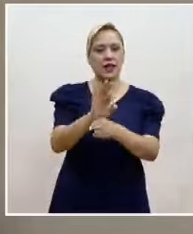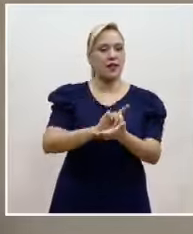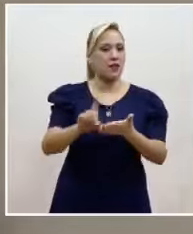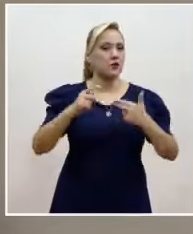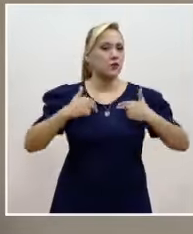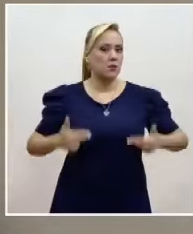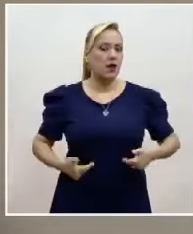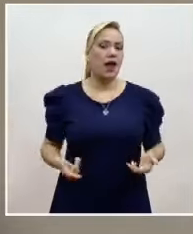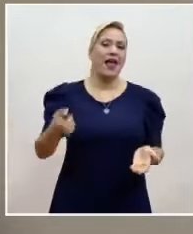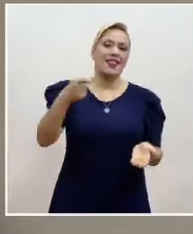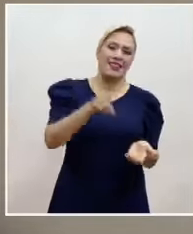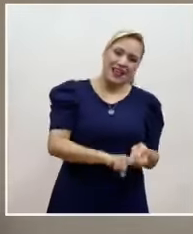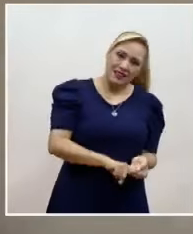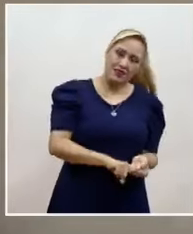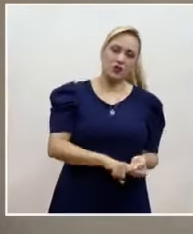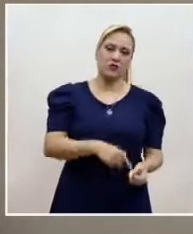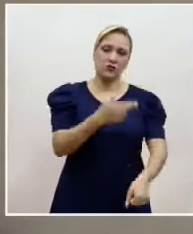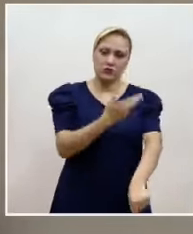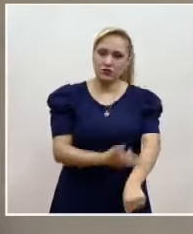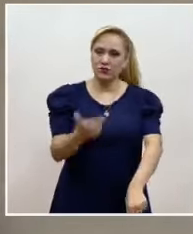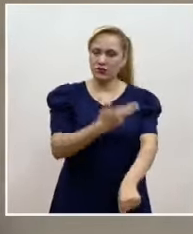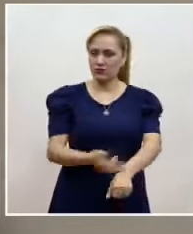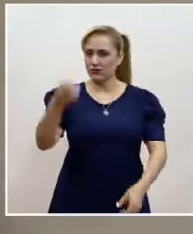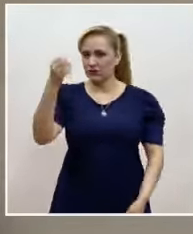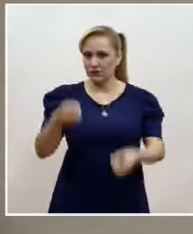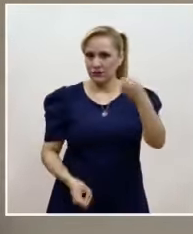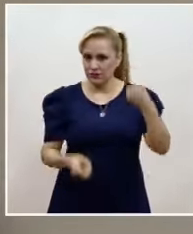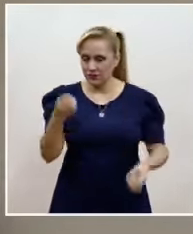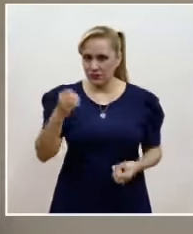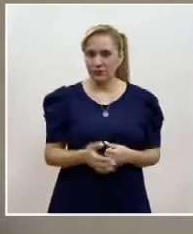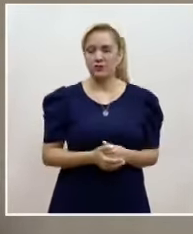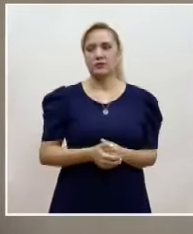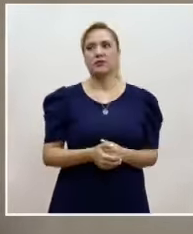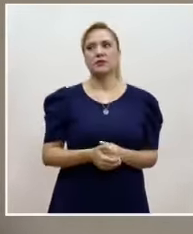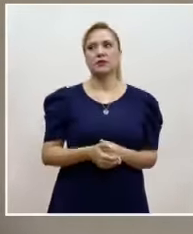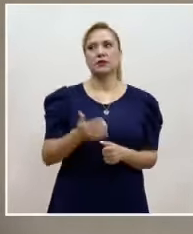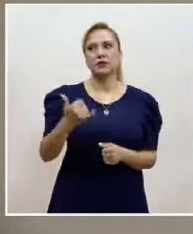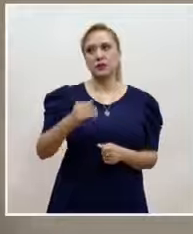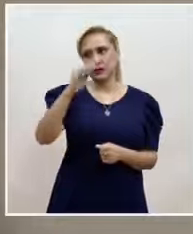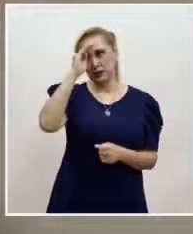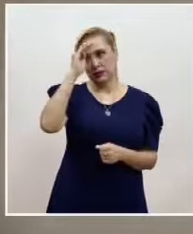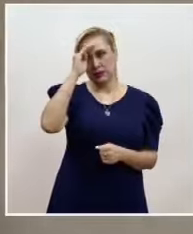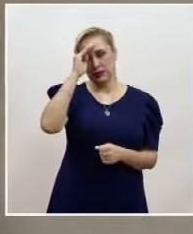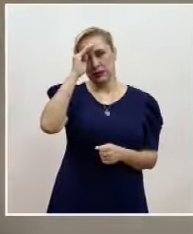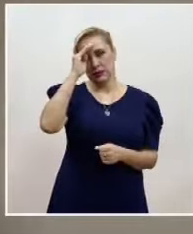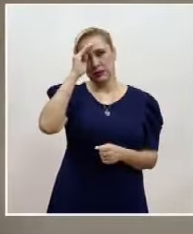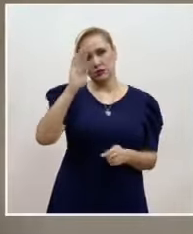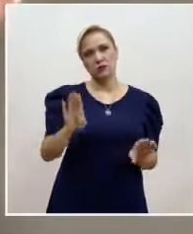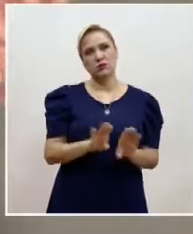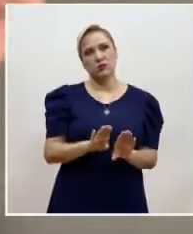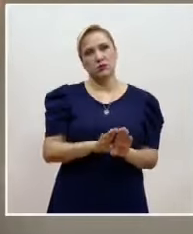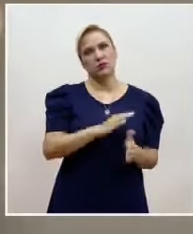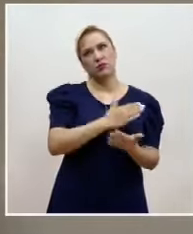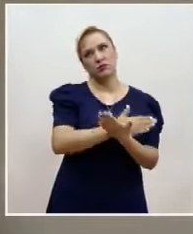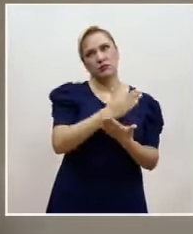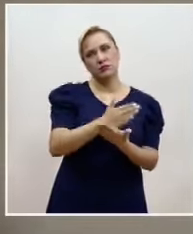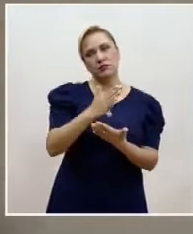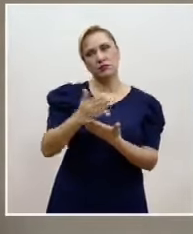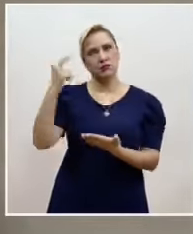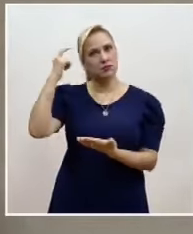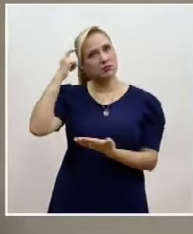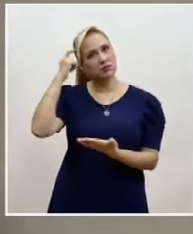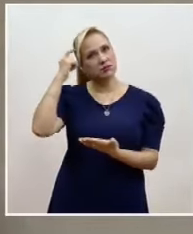de los procesos. Implica, para los abogados, implica eso, implica pensar en términos de procesos, hacer nuestra cabeza